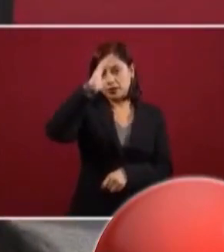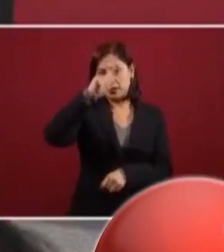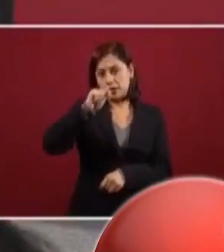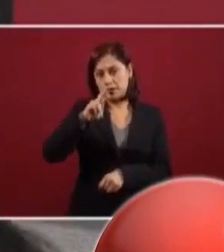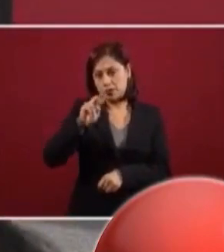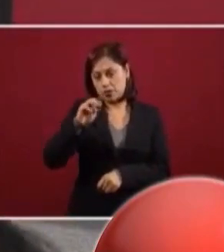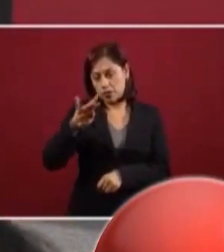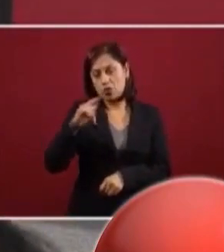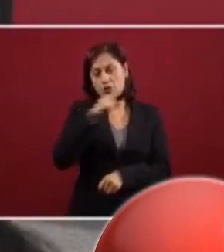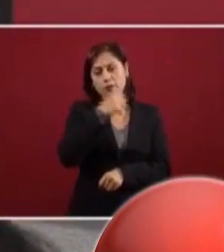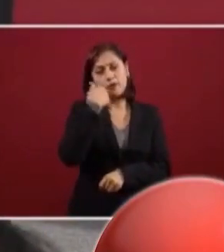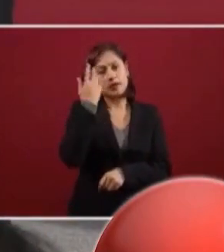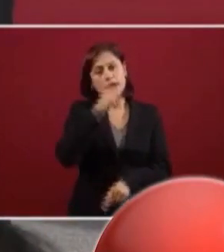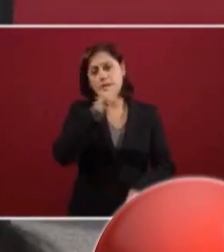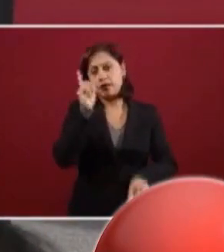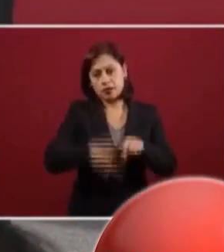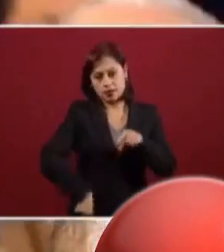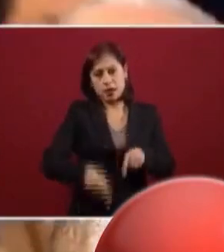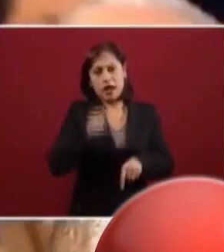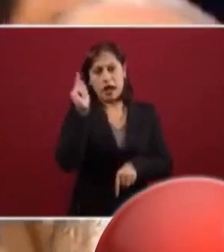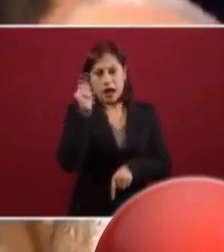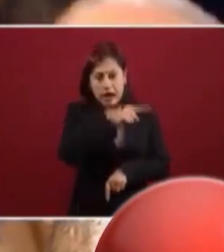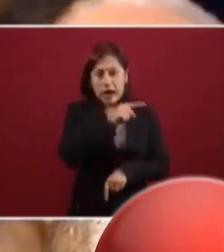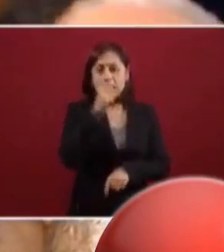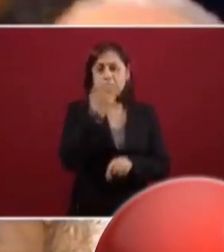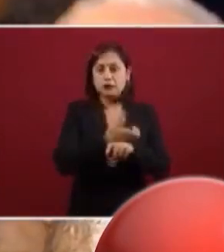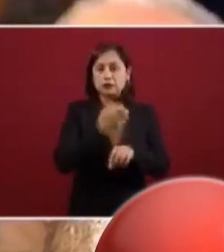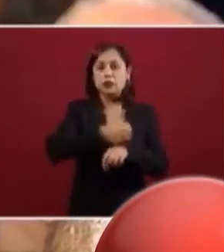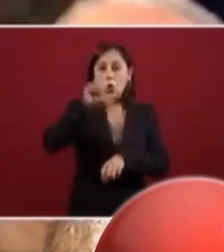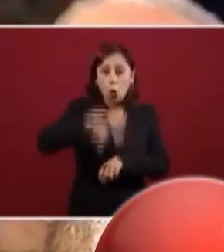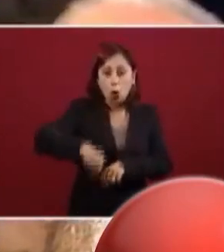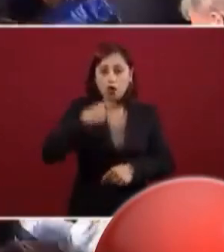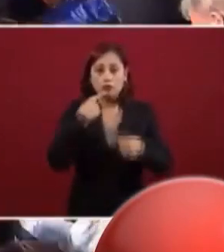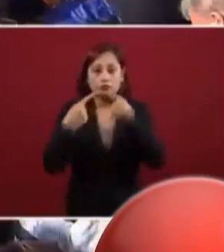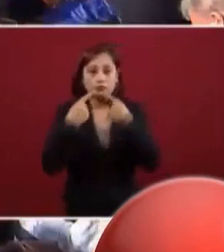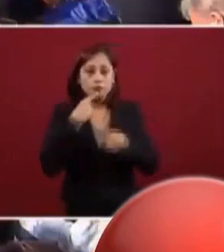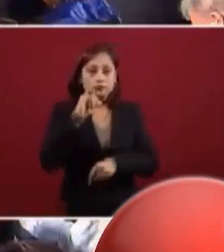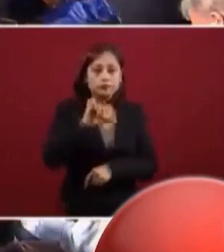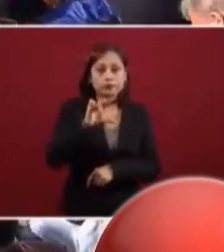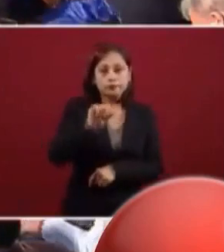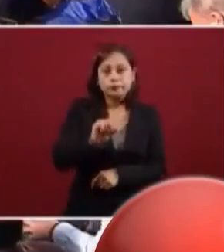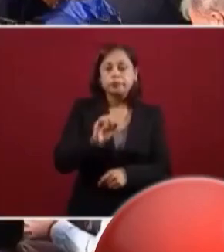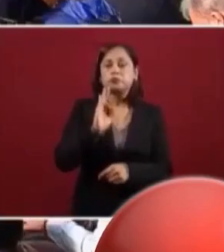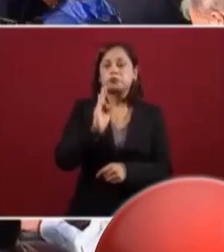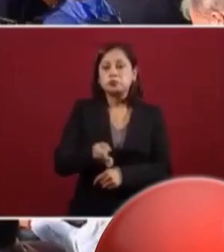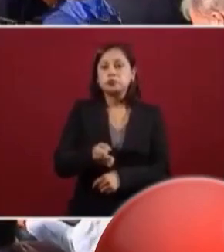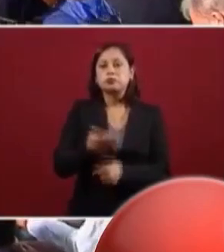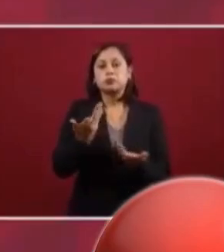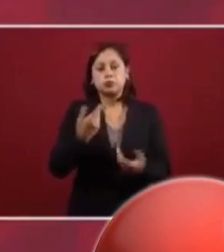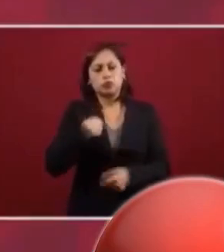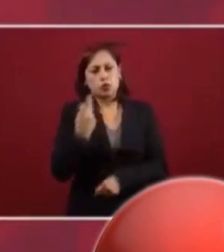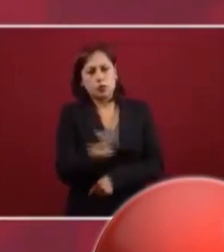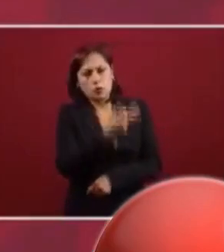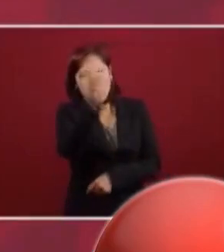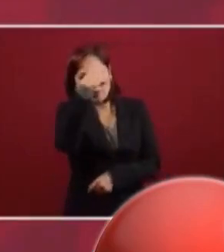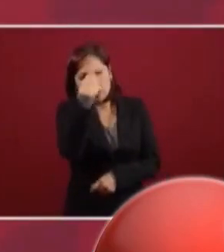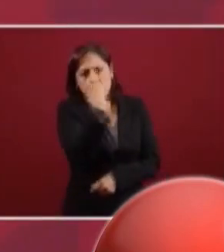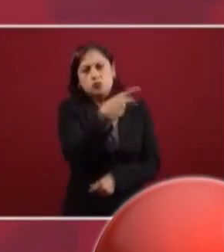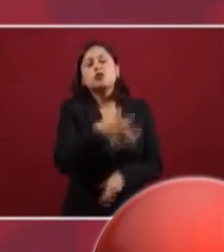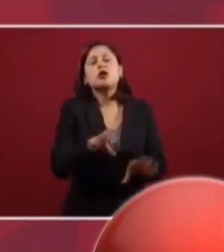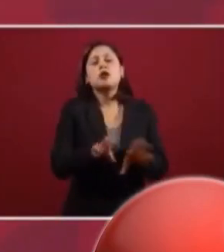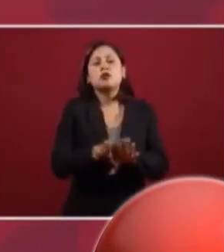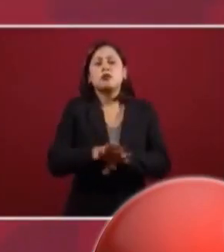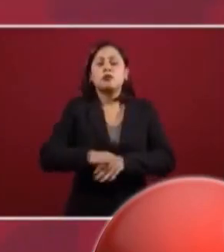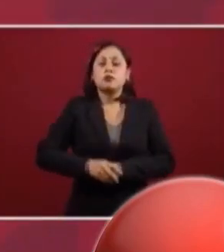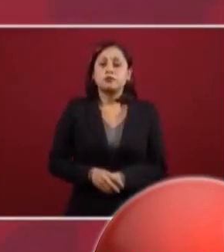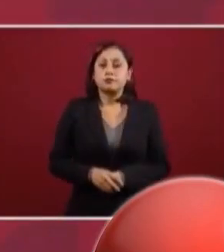de Estados Unidos y me gustaría saber su opinión sobre este tema. Muchas gracias. Bueno, nosotros sabemos que el